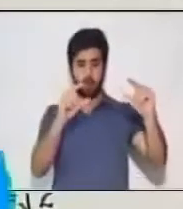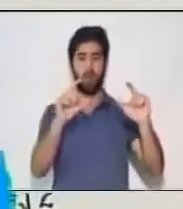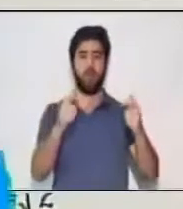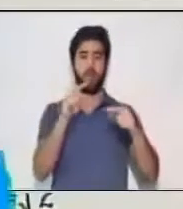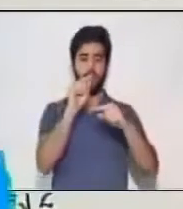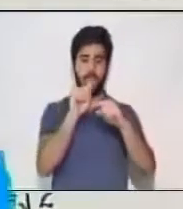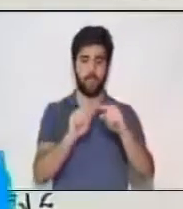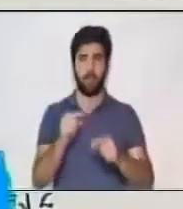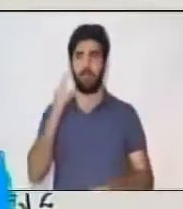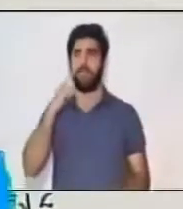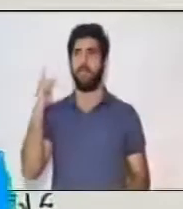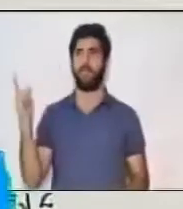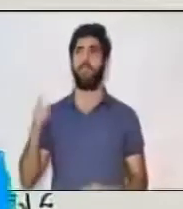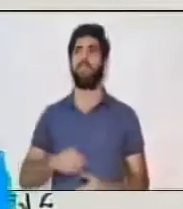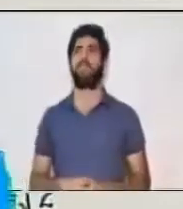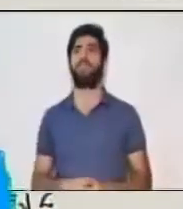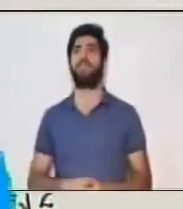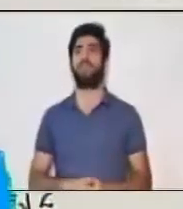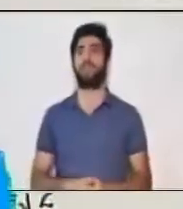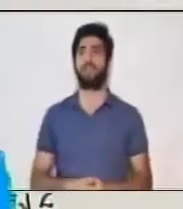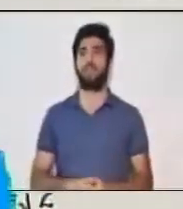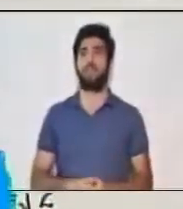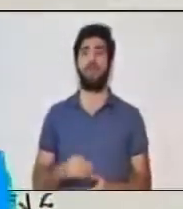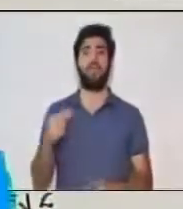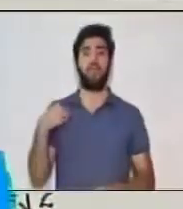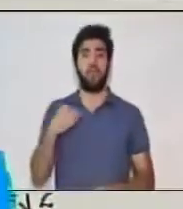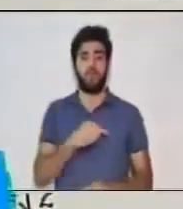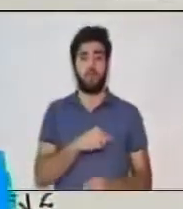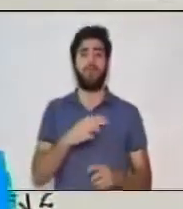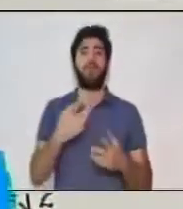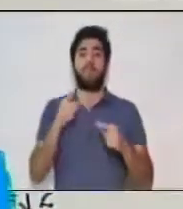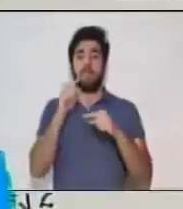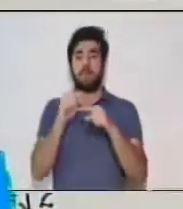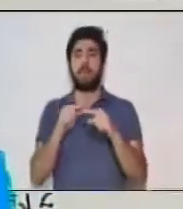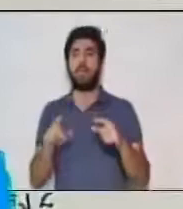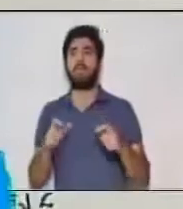inferior. Para poder resolverlo vamos a anotar un 3.